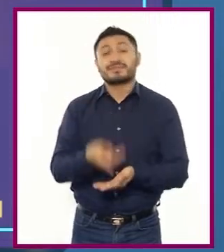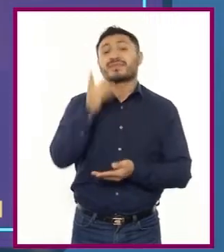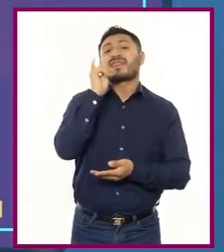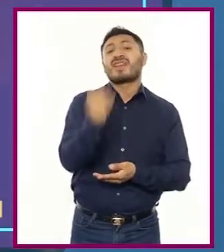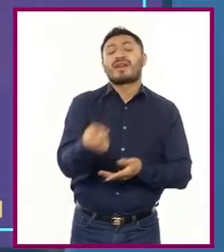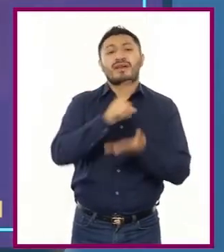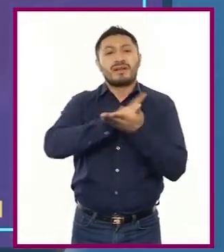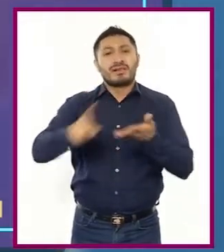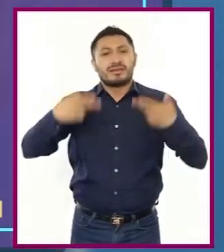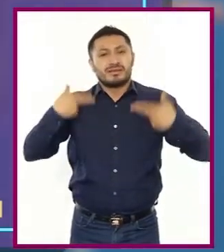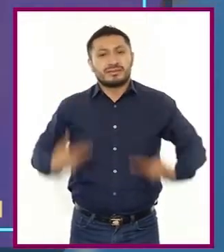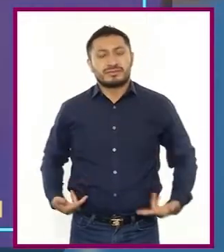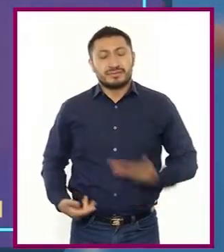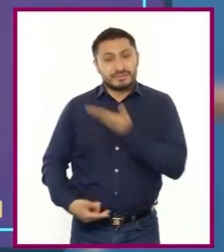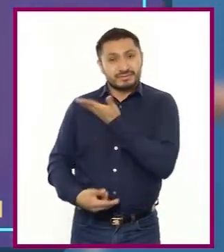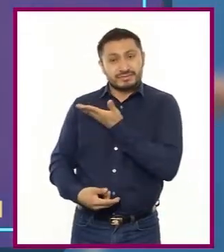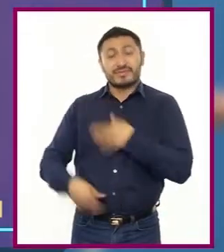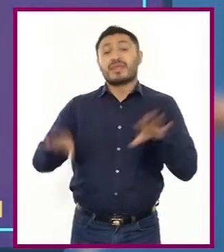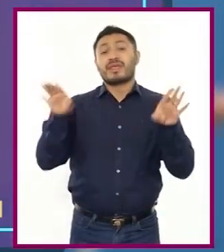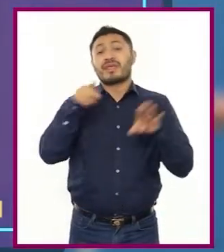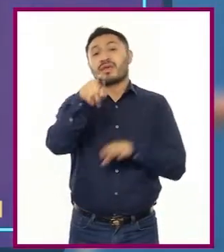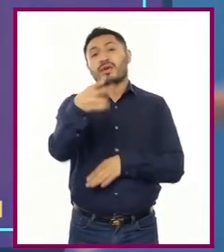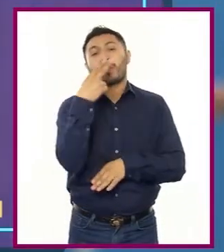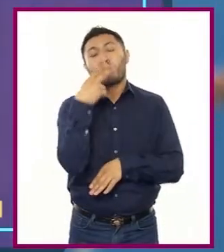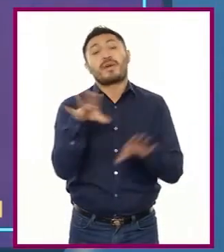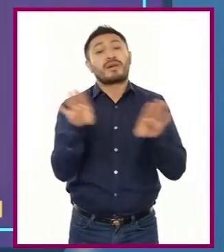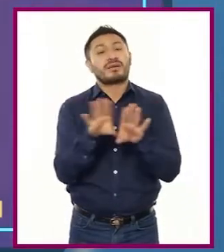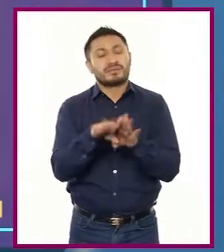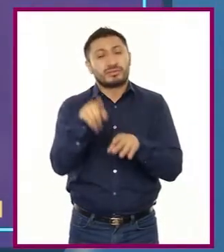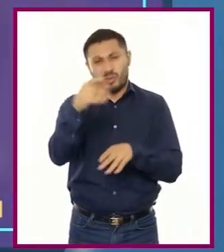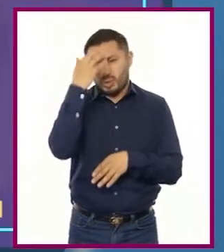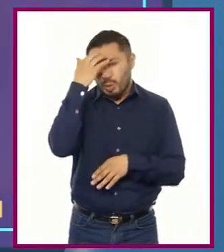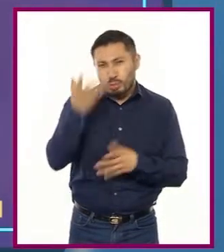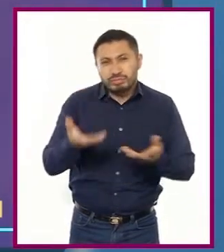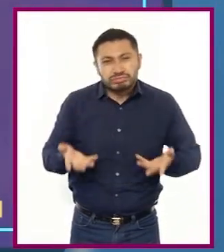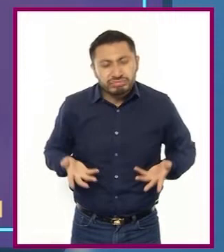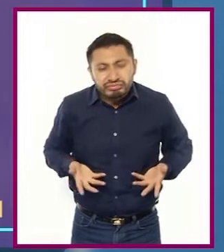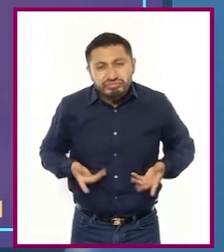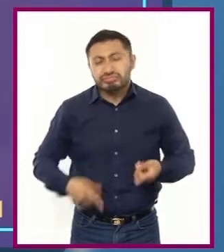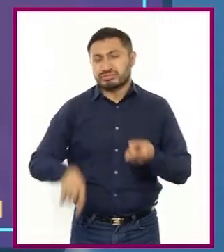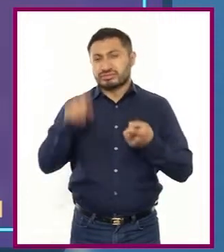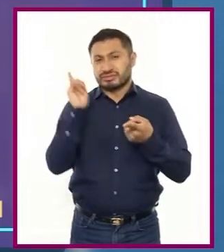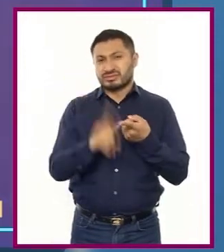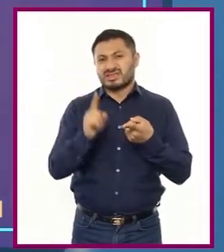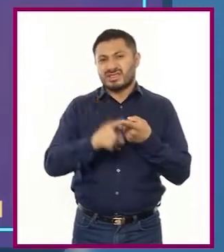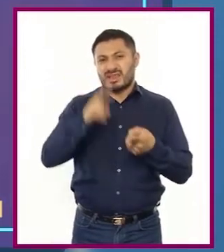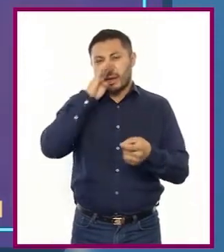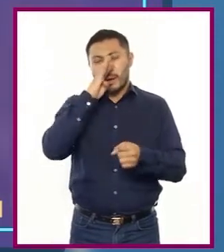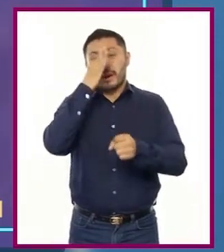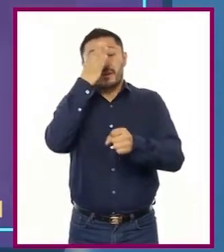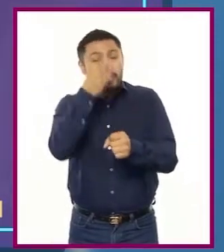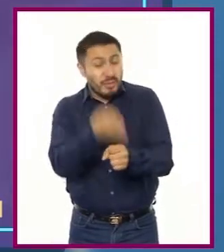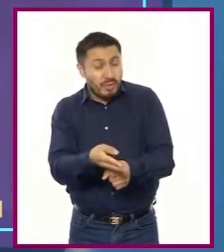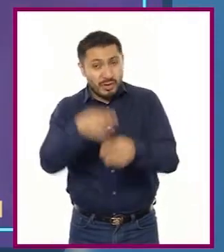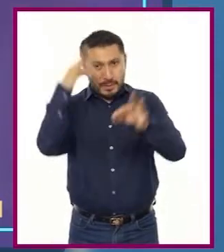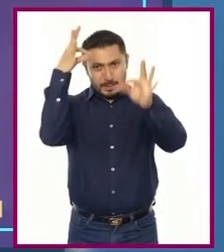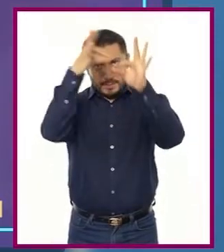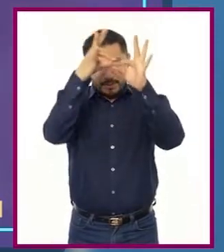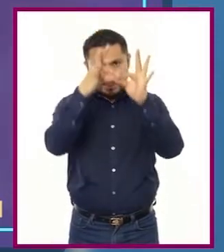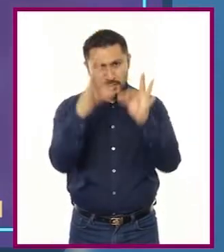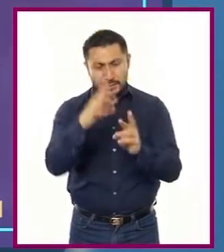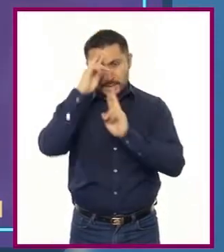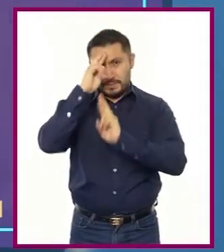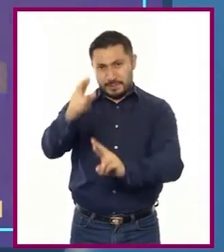derechos humanos? ¿Cómo los ejercen? ¿Quién tiene la responsabilidad de hacer cumplir los